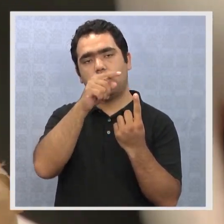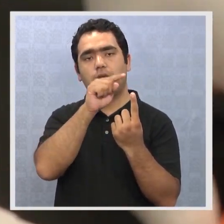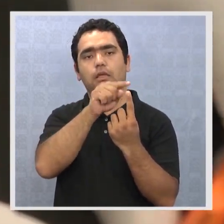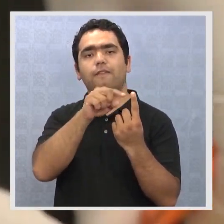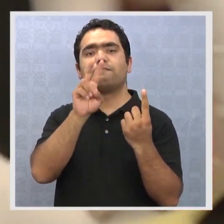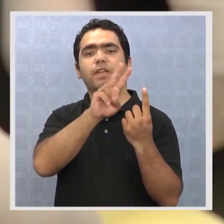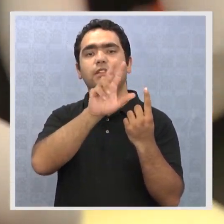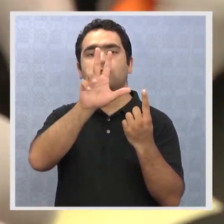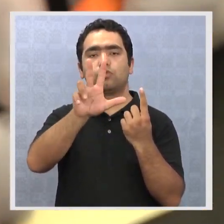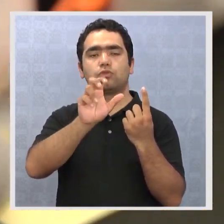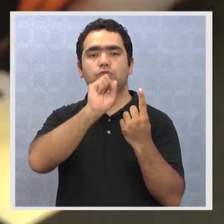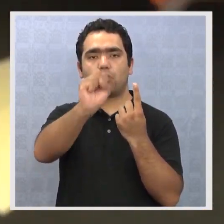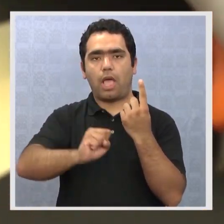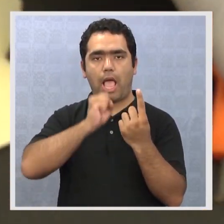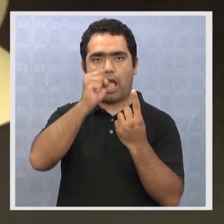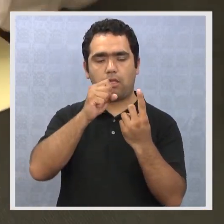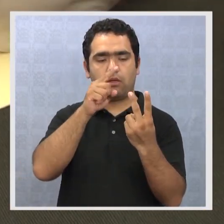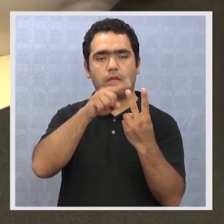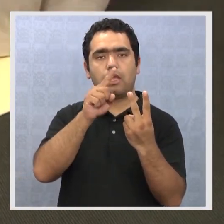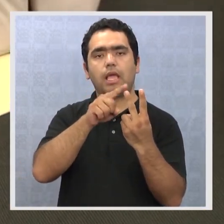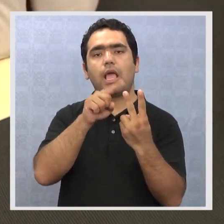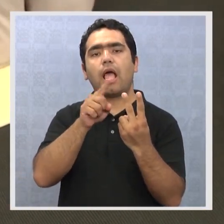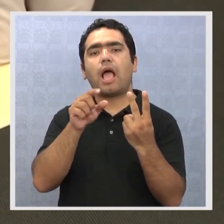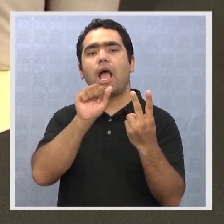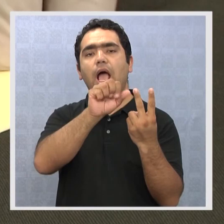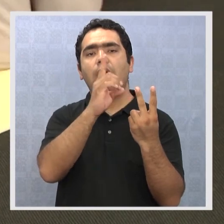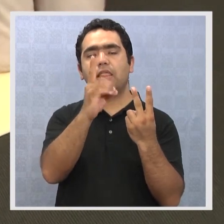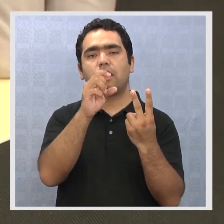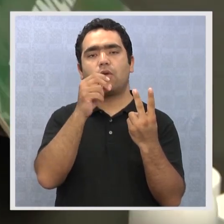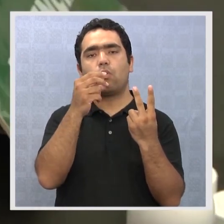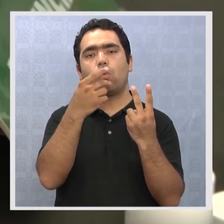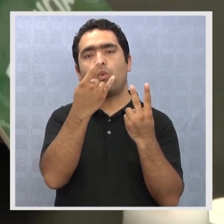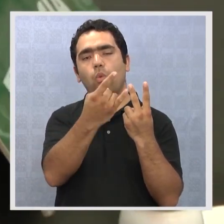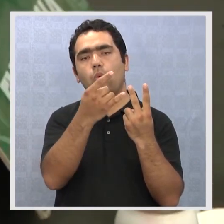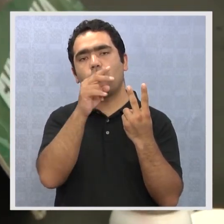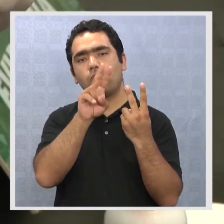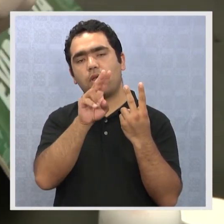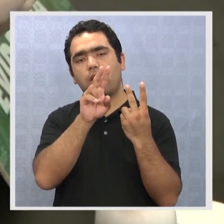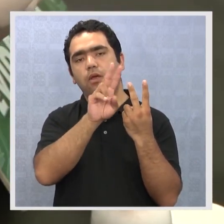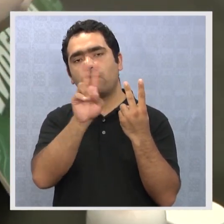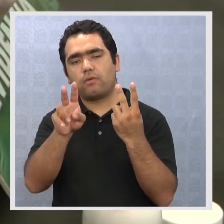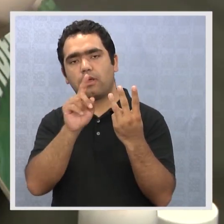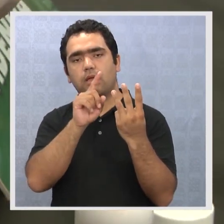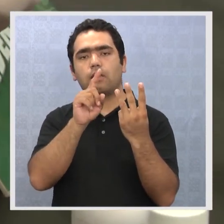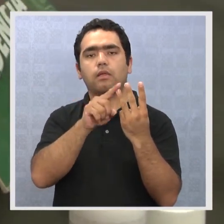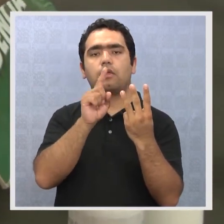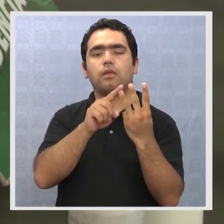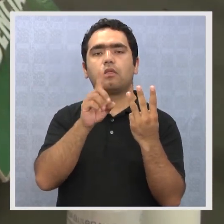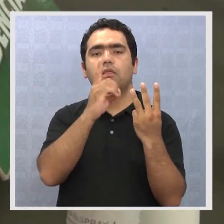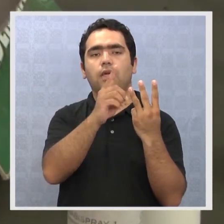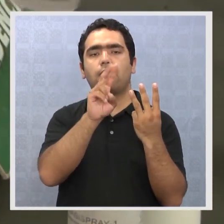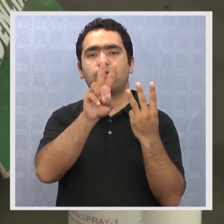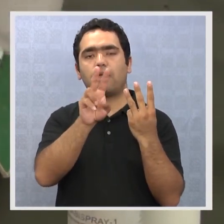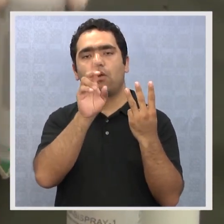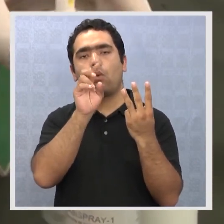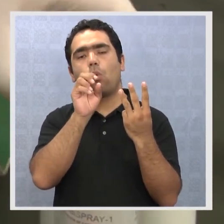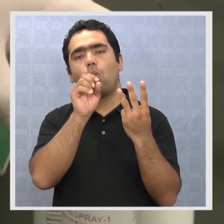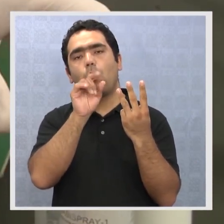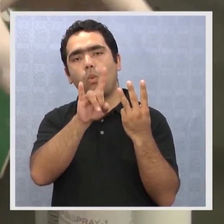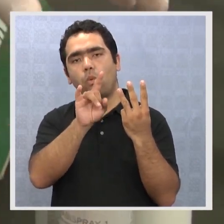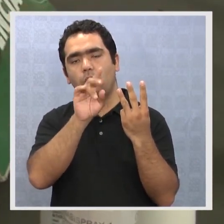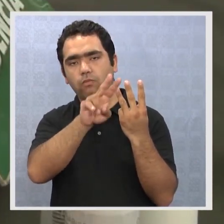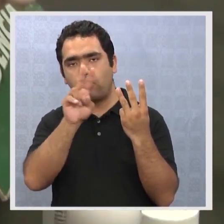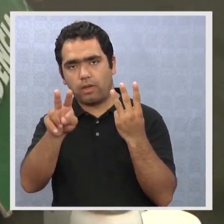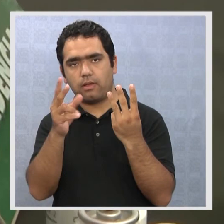de 28 años y los hermanos a de vv de 24 y de vv de